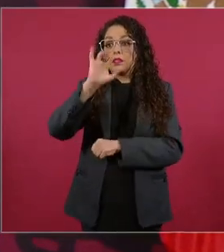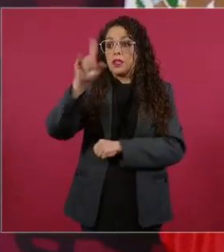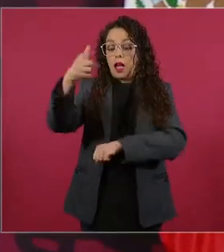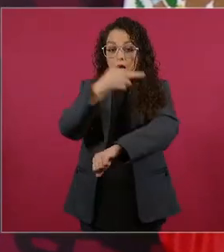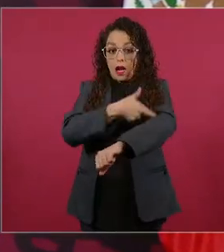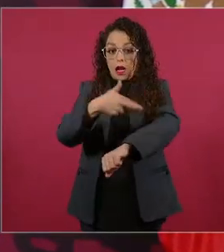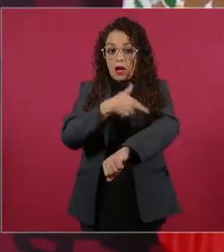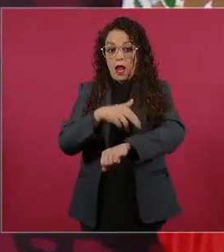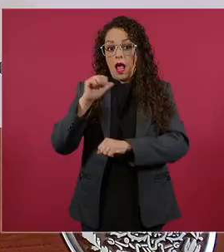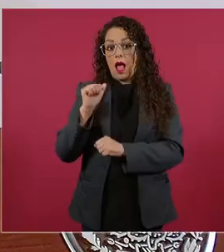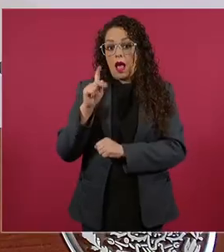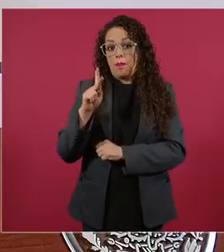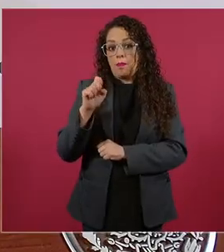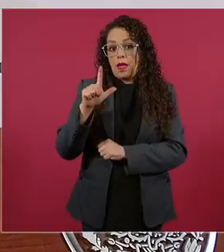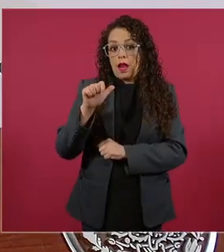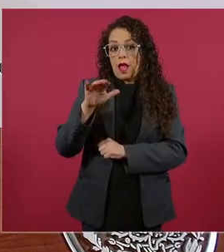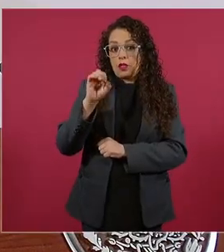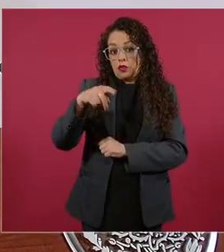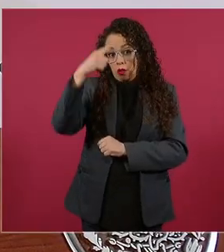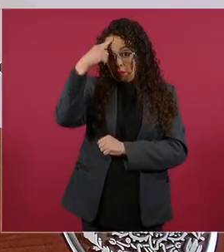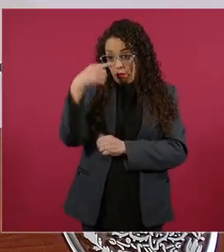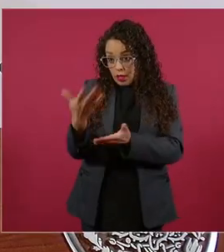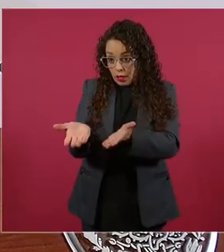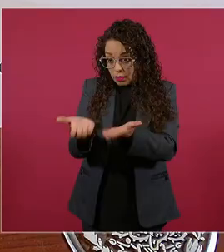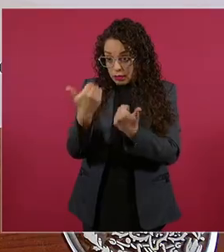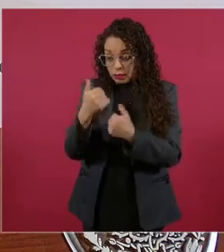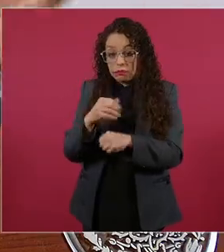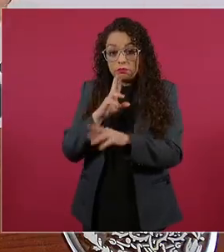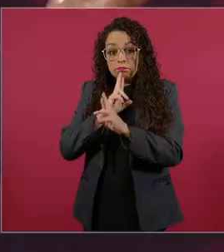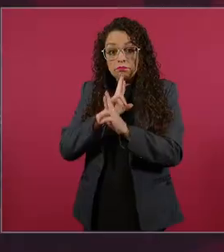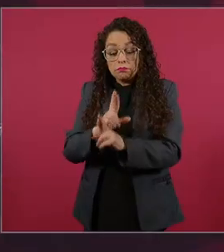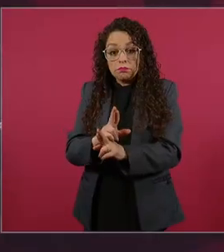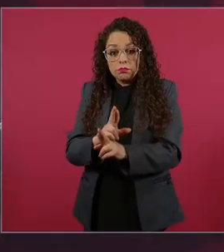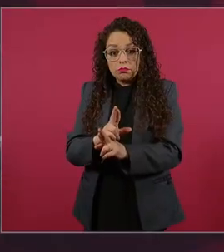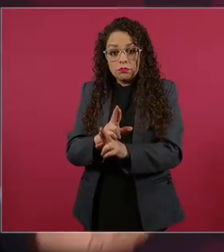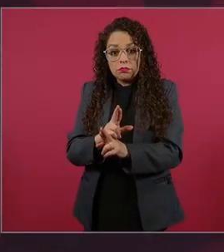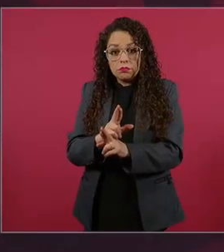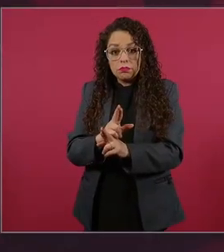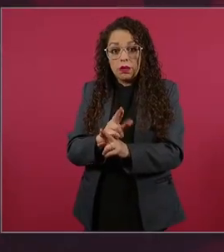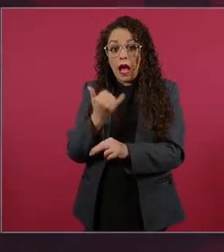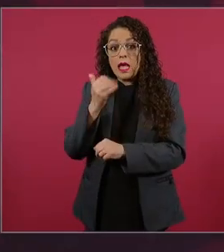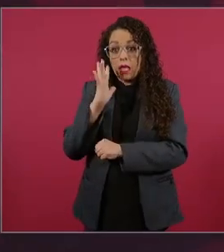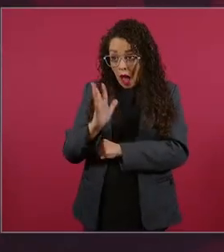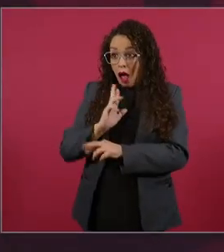tiene respuesta, porque también no sabemos, a lo mejor ya